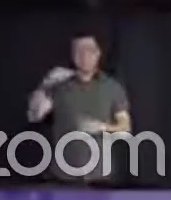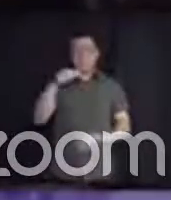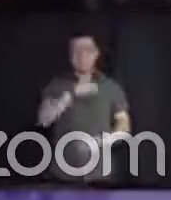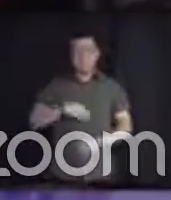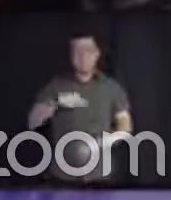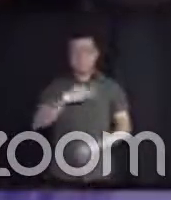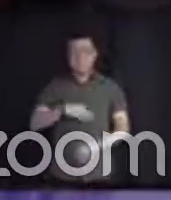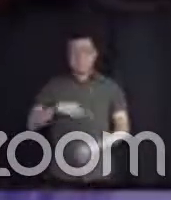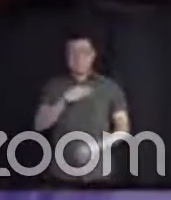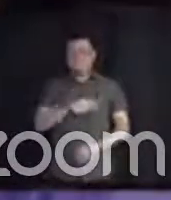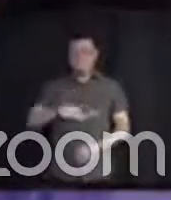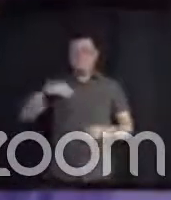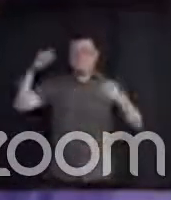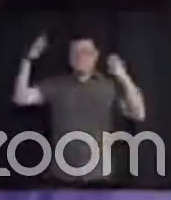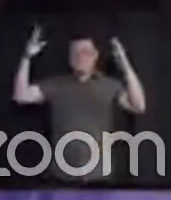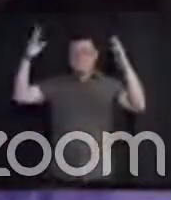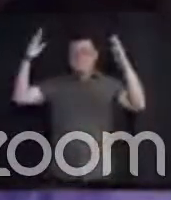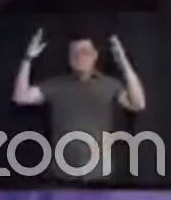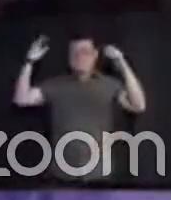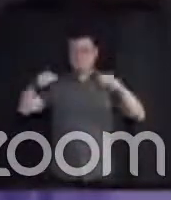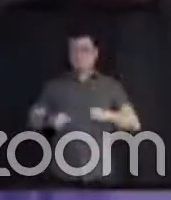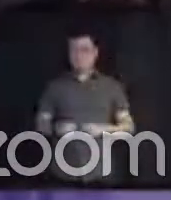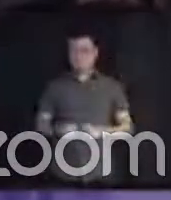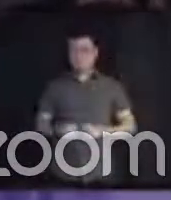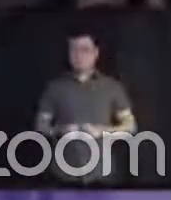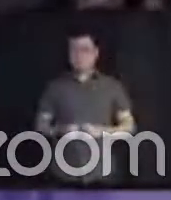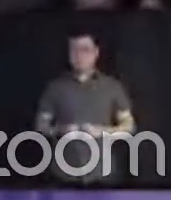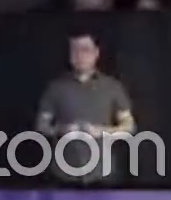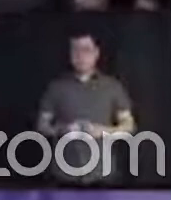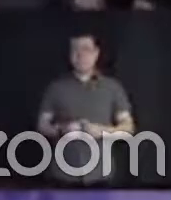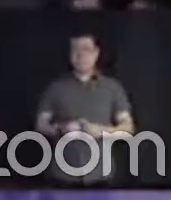Gracias. Felicidades.